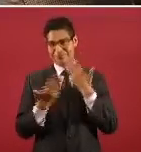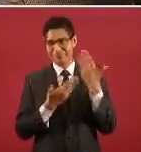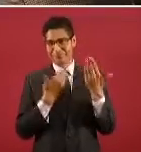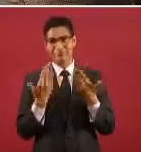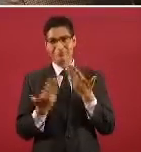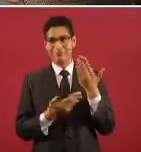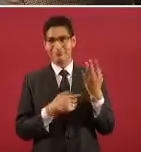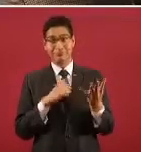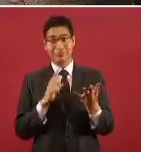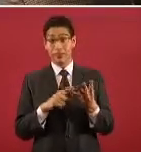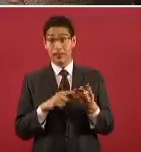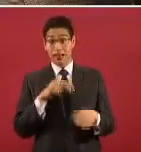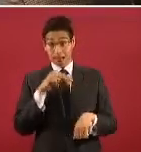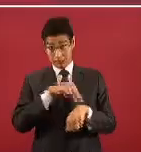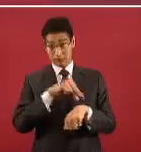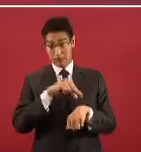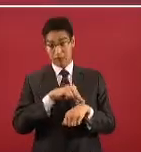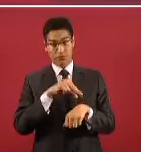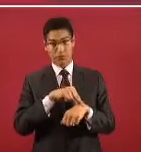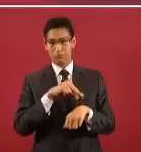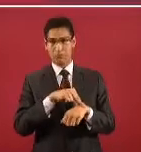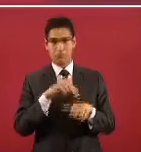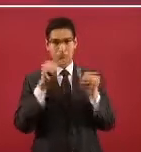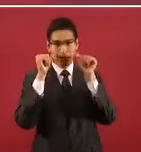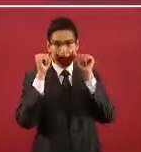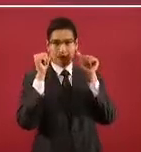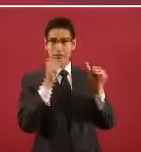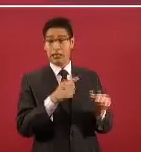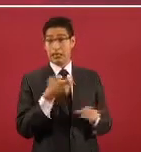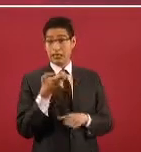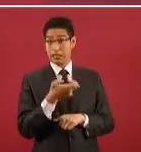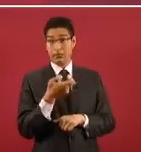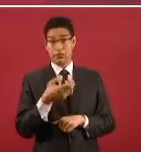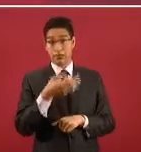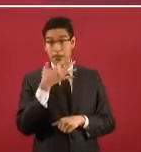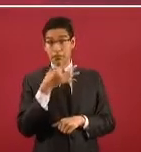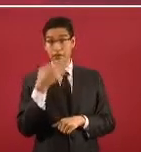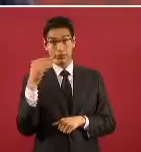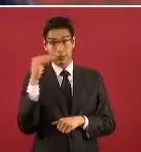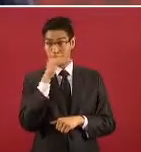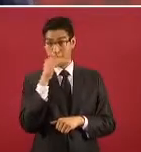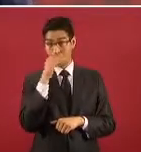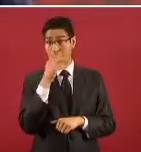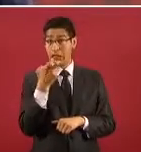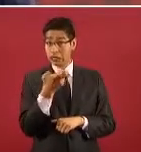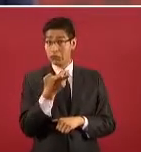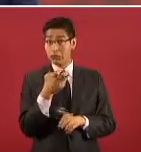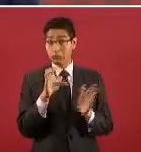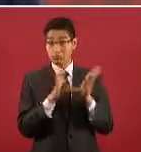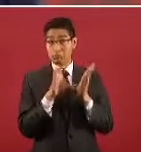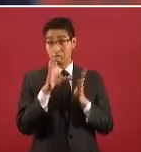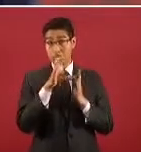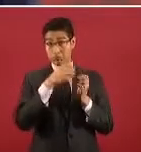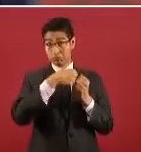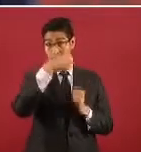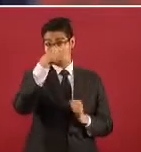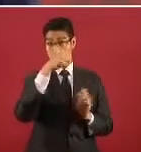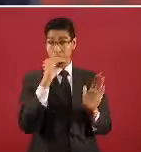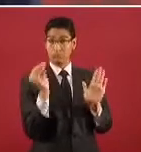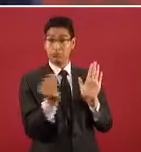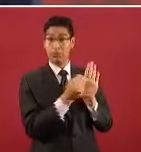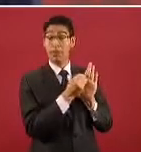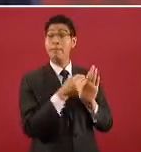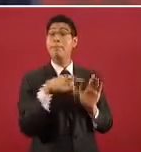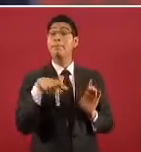la atención médica y los medicamentos gratuitos. Esa es la gran reforma social. Votaron en contra